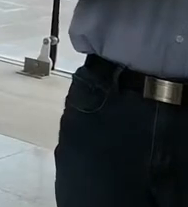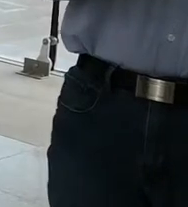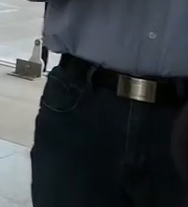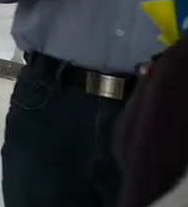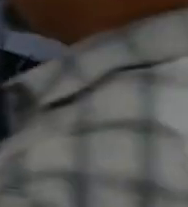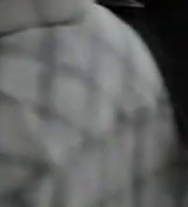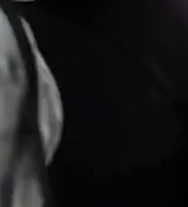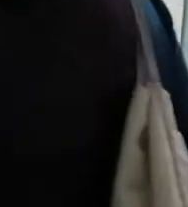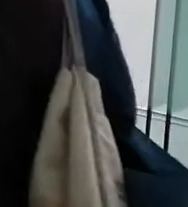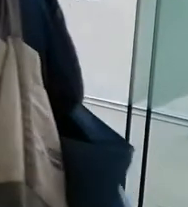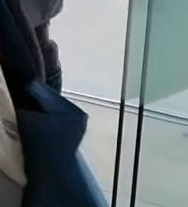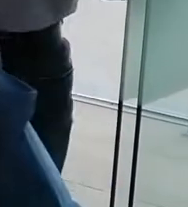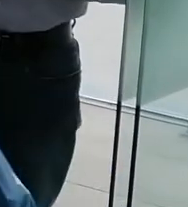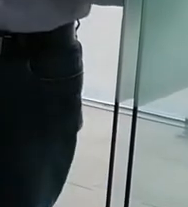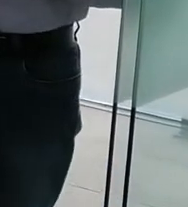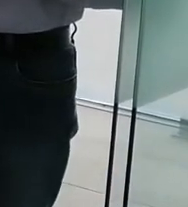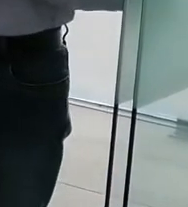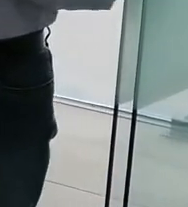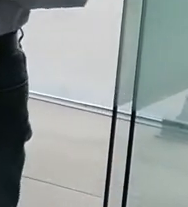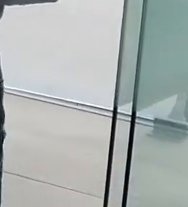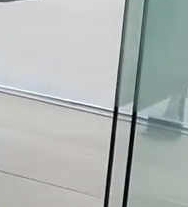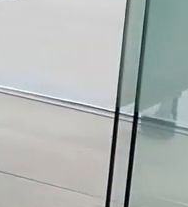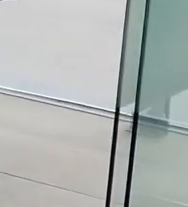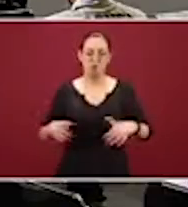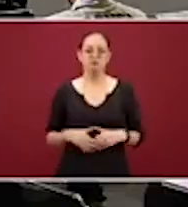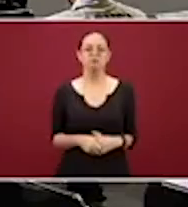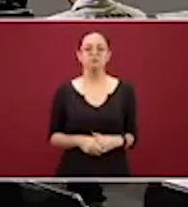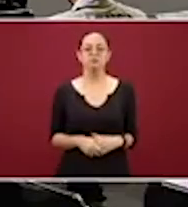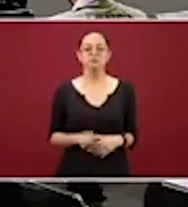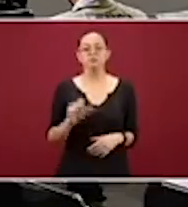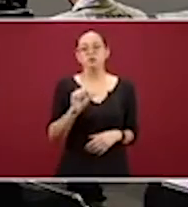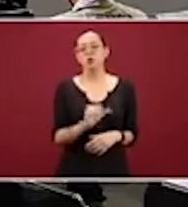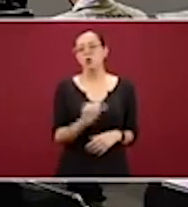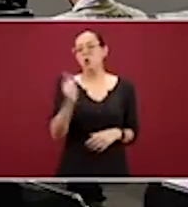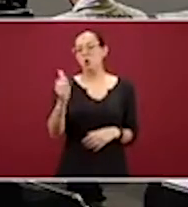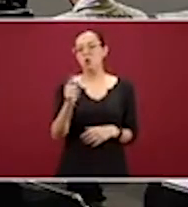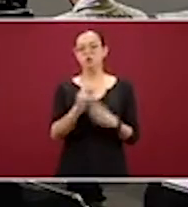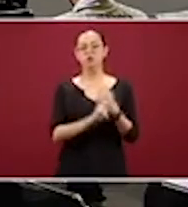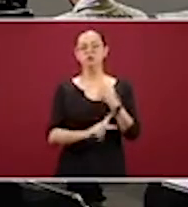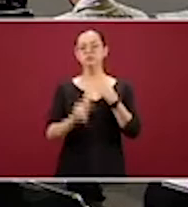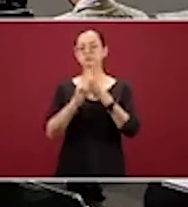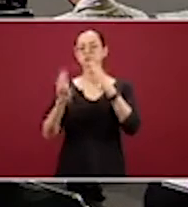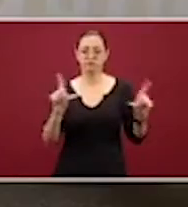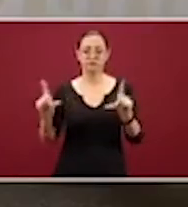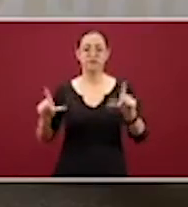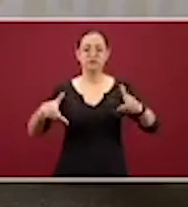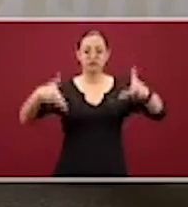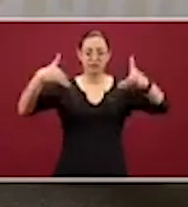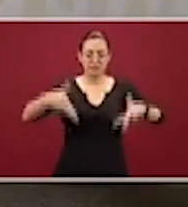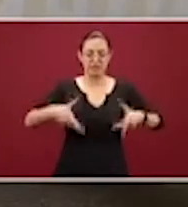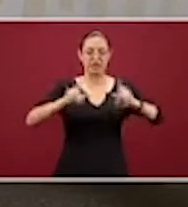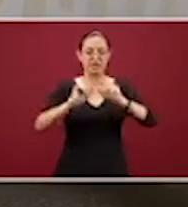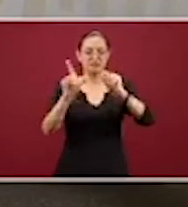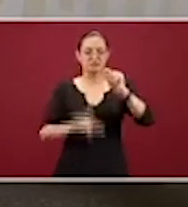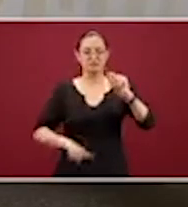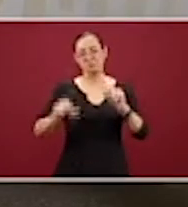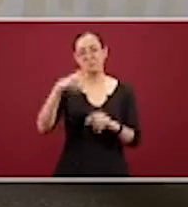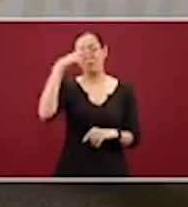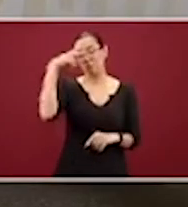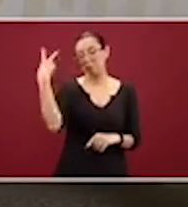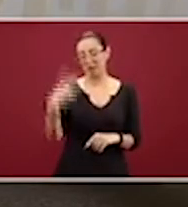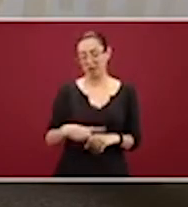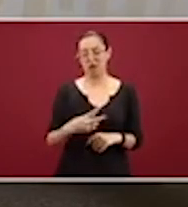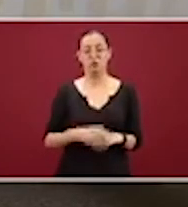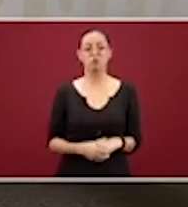todo se normalizará previsiblemente entre los meses de agosto o septiembre. Se registran en México 5 muertes por